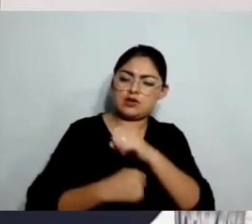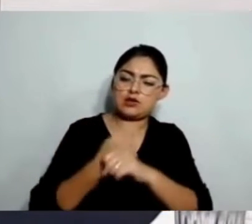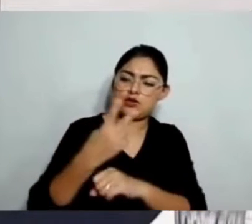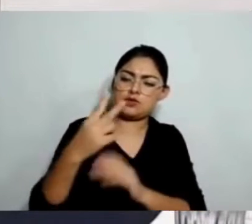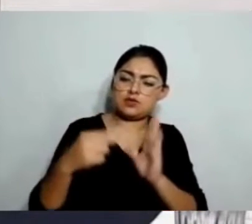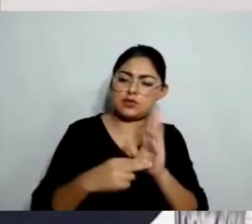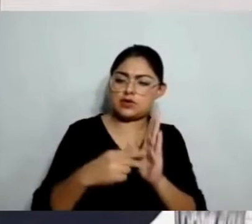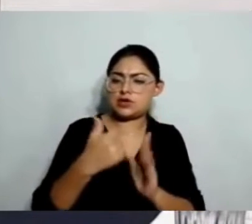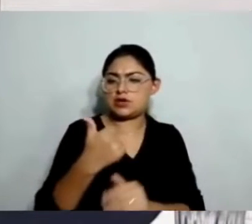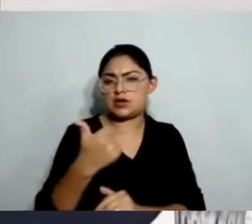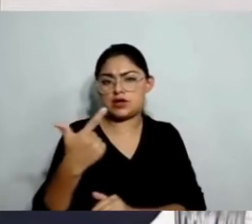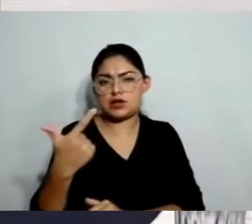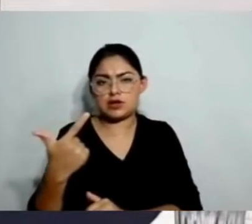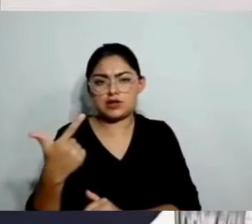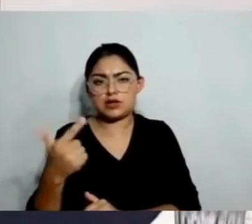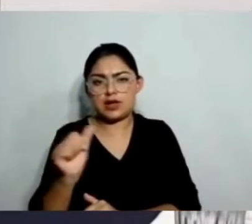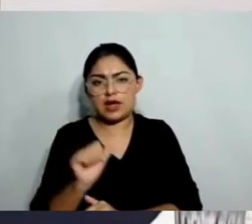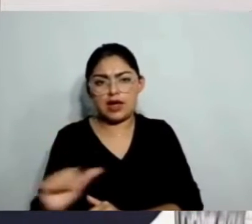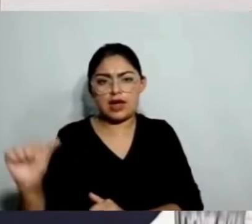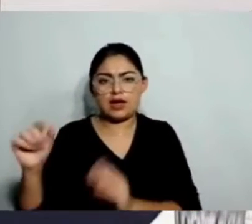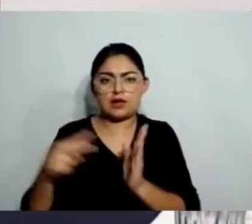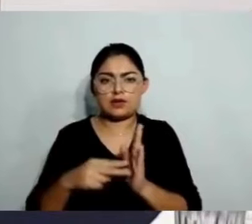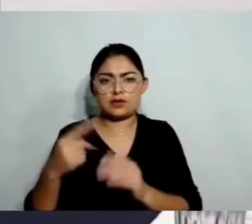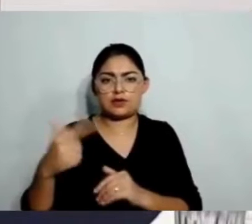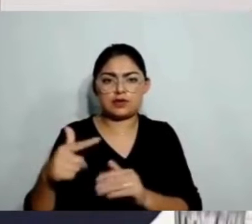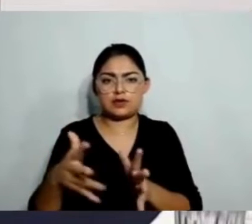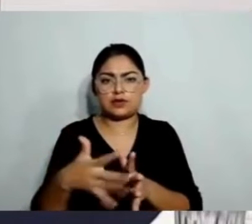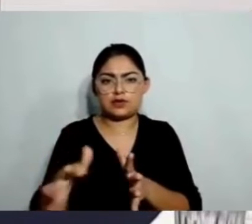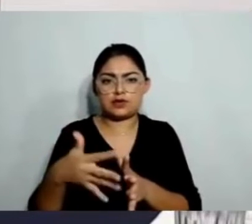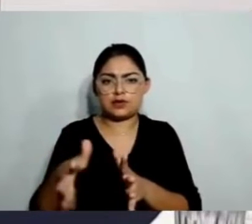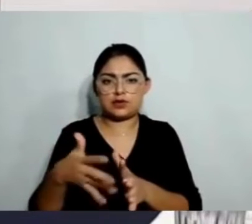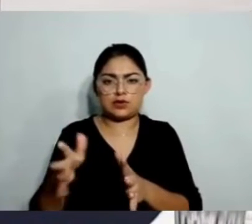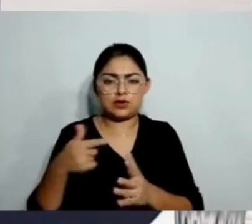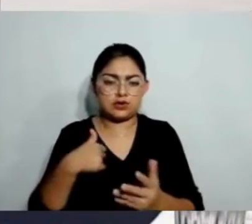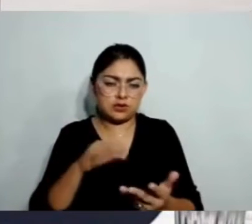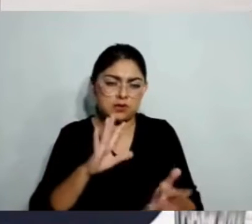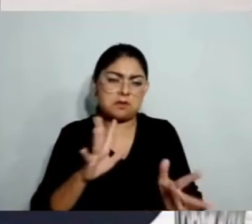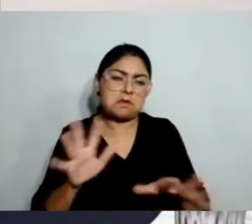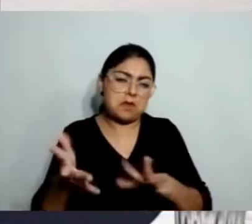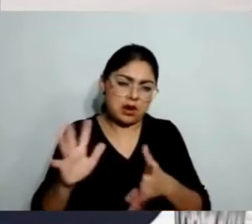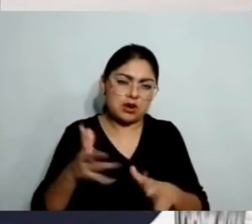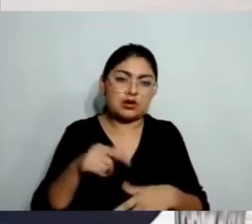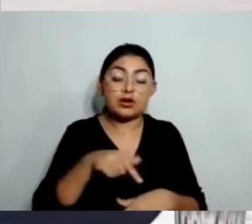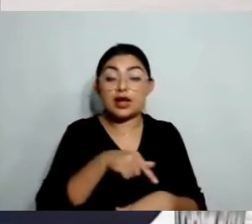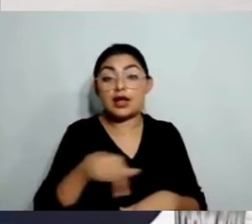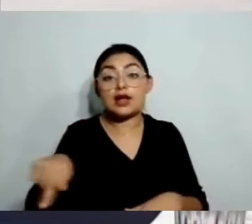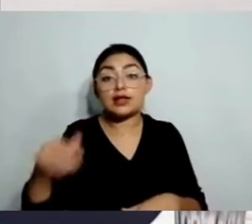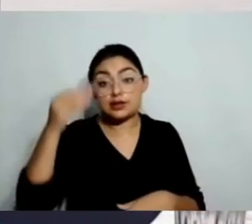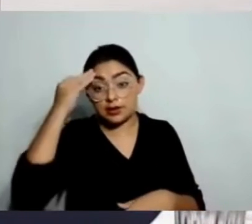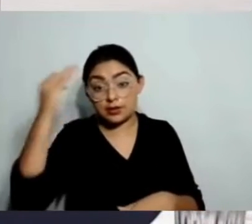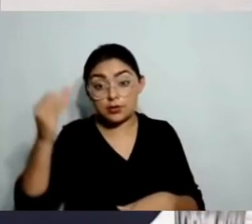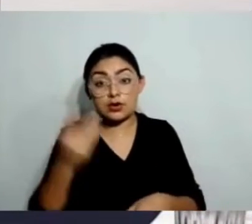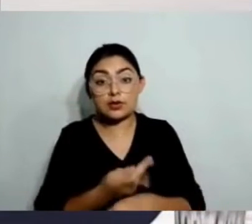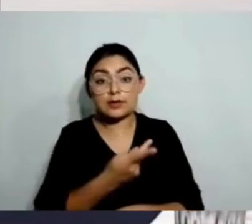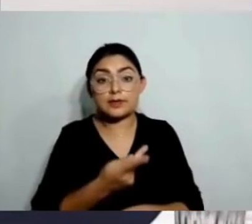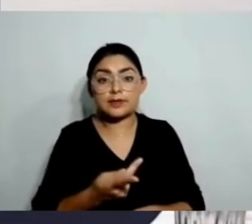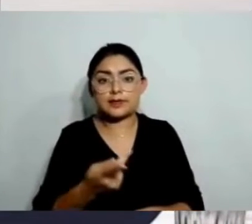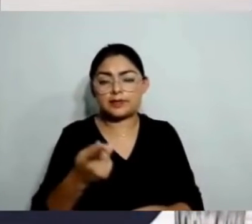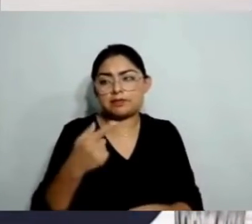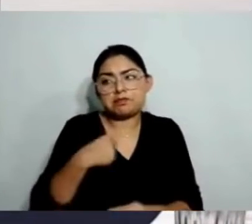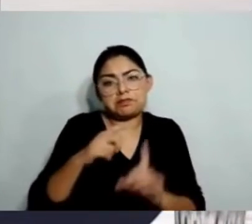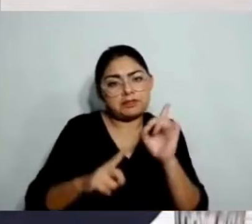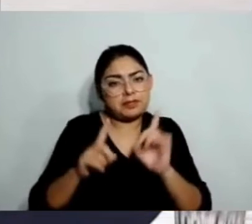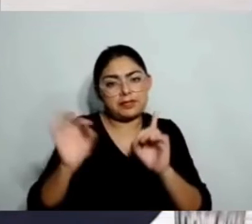y 2012 podía decir ese marco de referencia no sé si ve una cuestión de política judicial en la